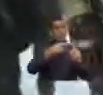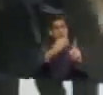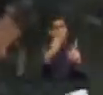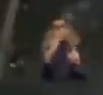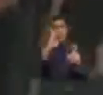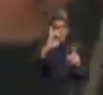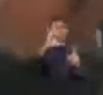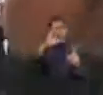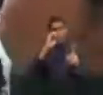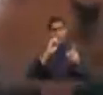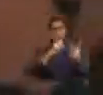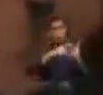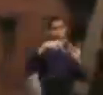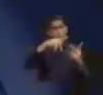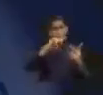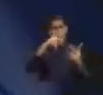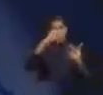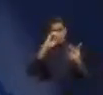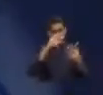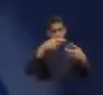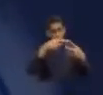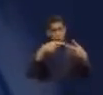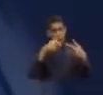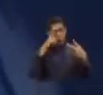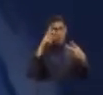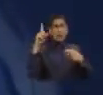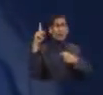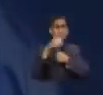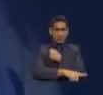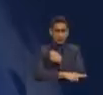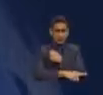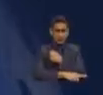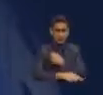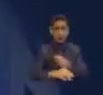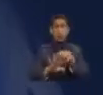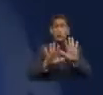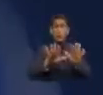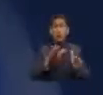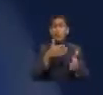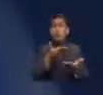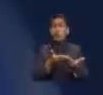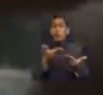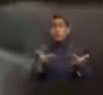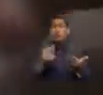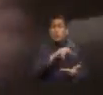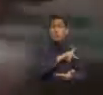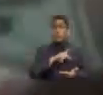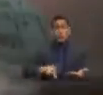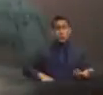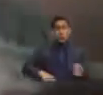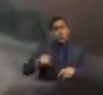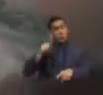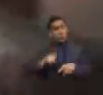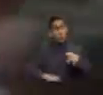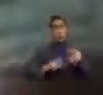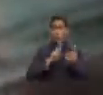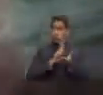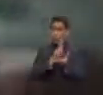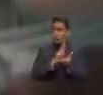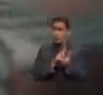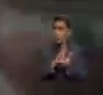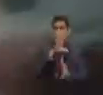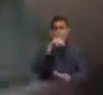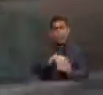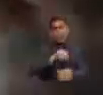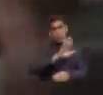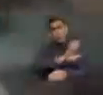sus organizaciones respectivas, los Choneros y los Lobos, con un bloqueo al acceso de los bienes y activos en ese país, lo que también